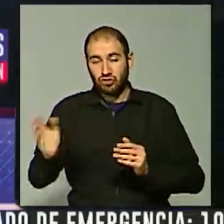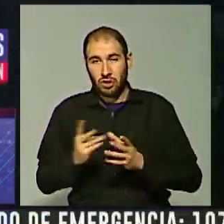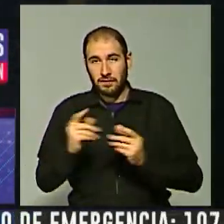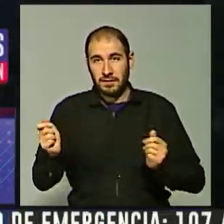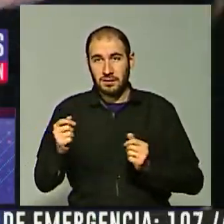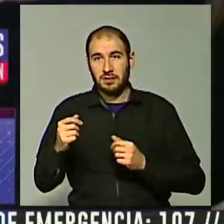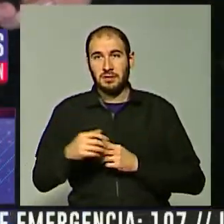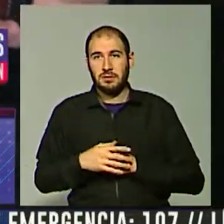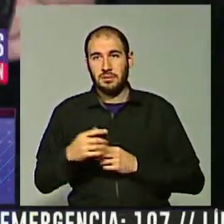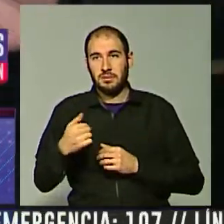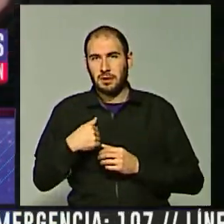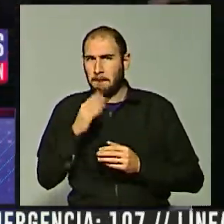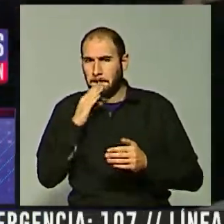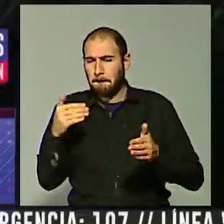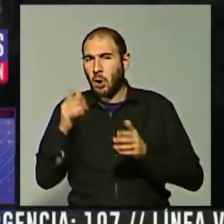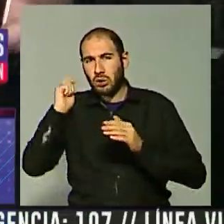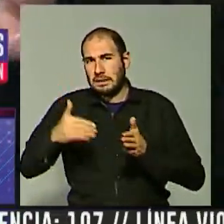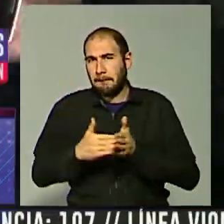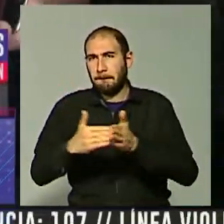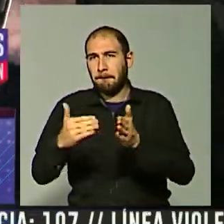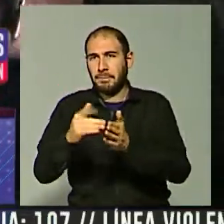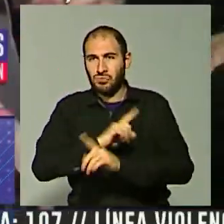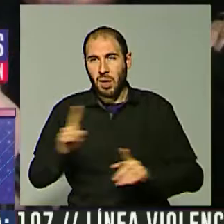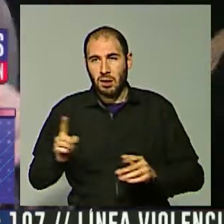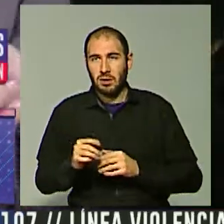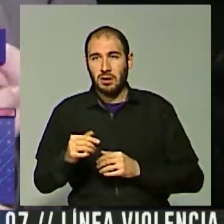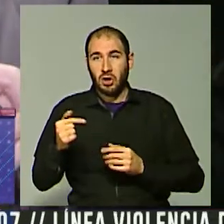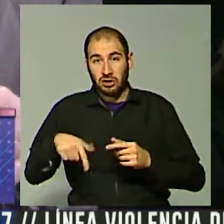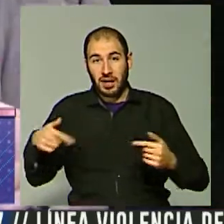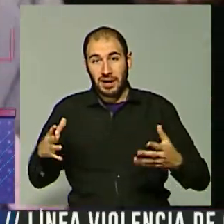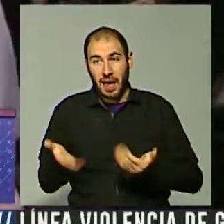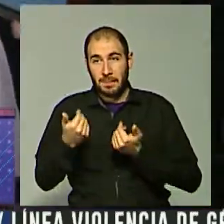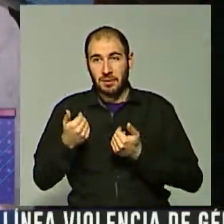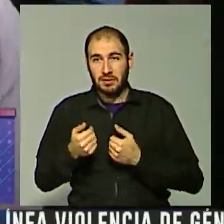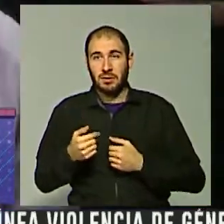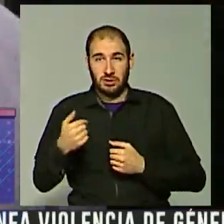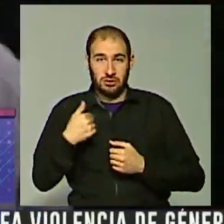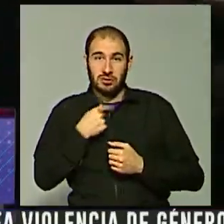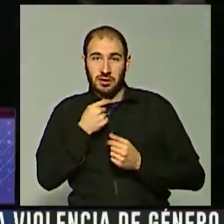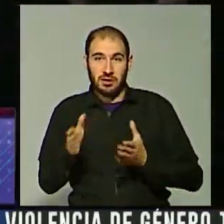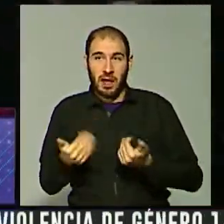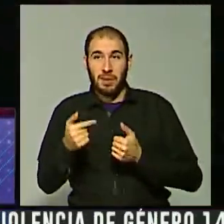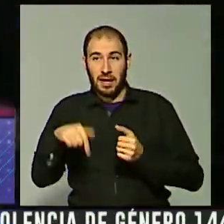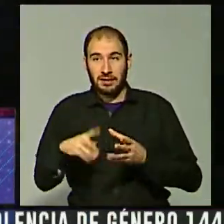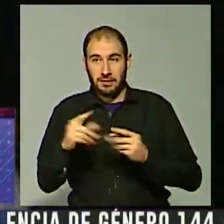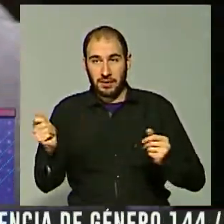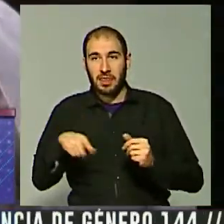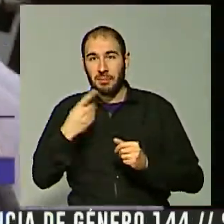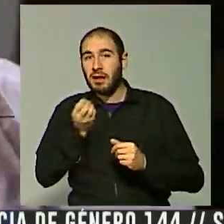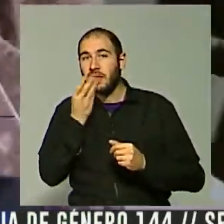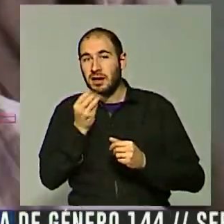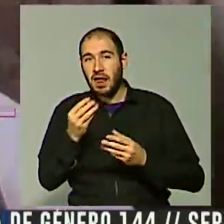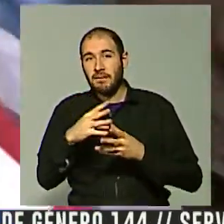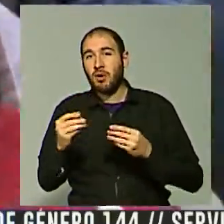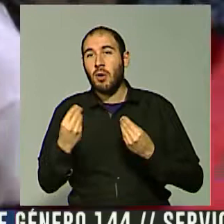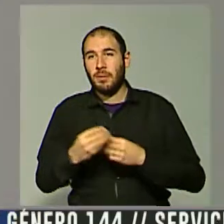no quiero nada que interponga la justicia. Si alguien quiere que algo de esto salga rápido, justamente soy yo. Cuando esto termine voy a declarar y le voy a decir